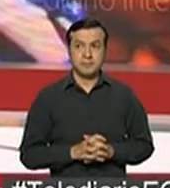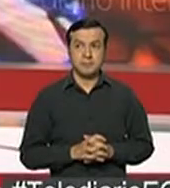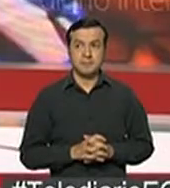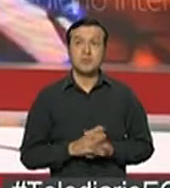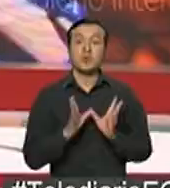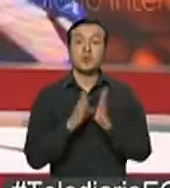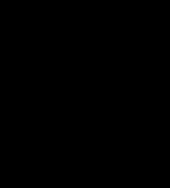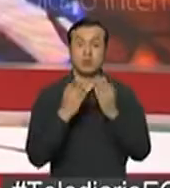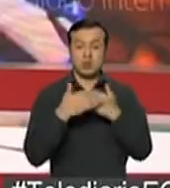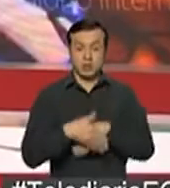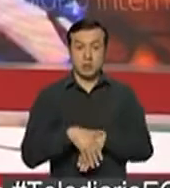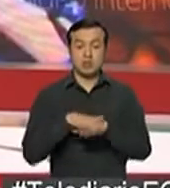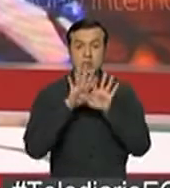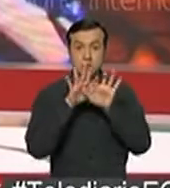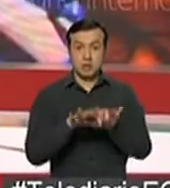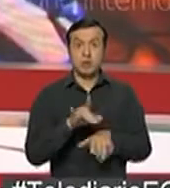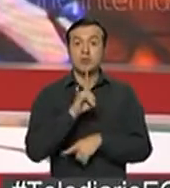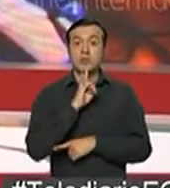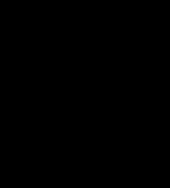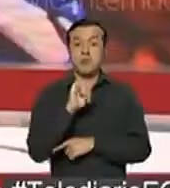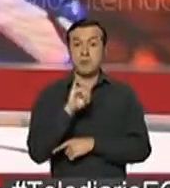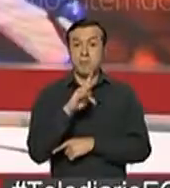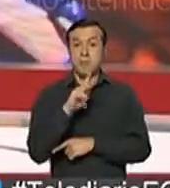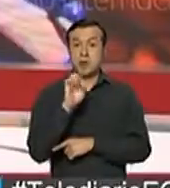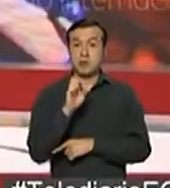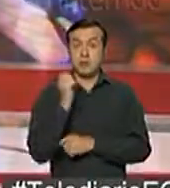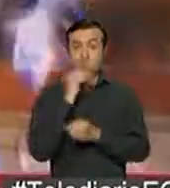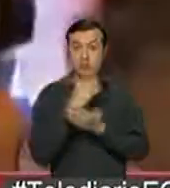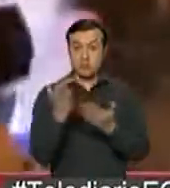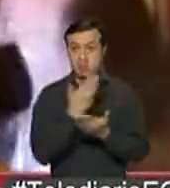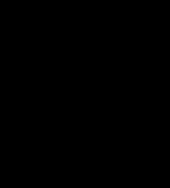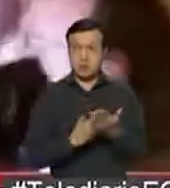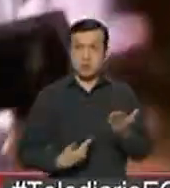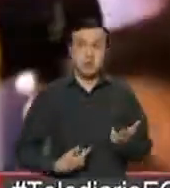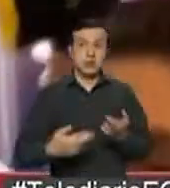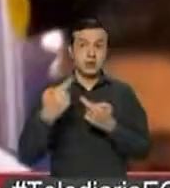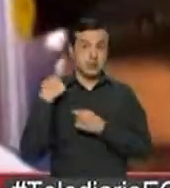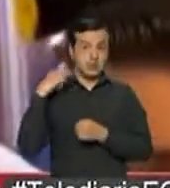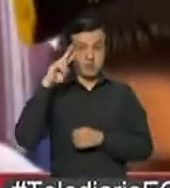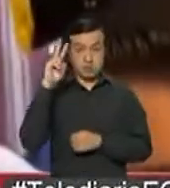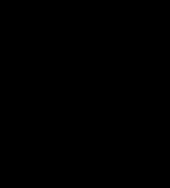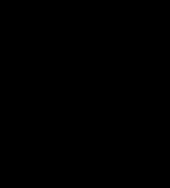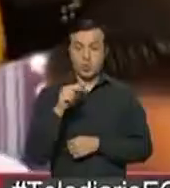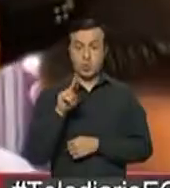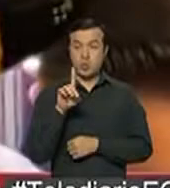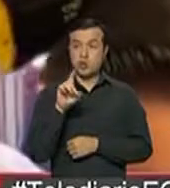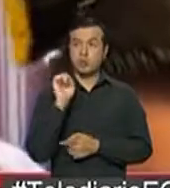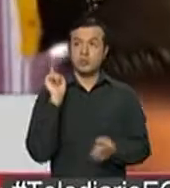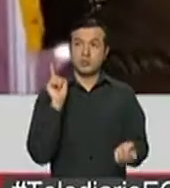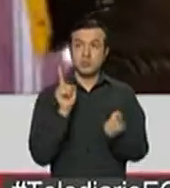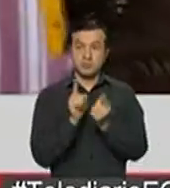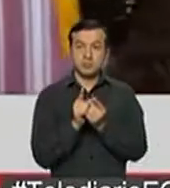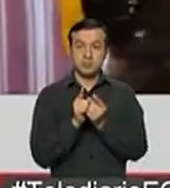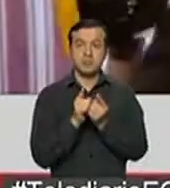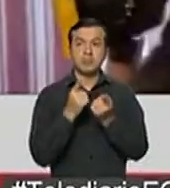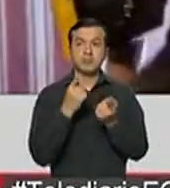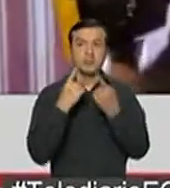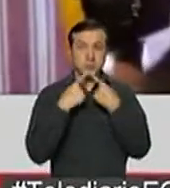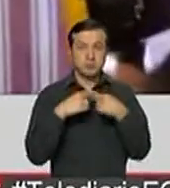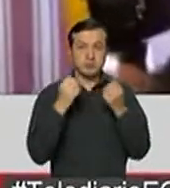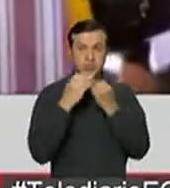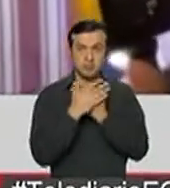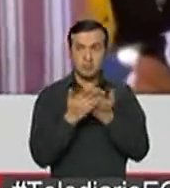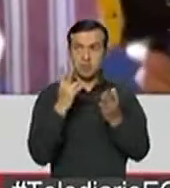cumbre, el secretario de Estados Unidos, Mike Pompeo, y el presidente encargado de Venezuela, Juan Guaidó, se reunieron y dieron una